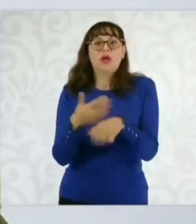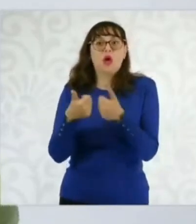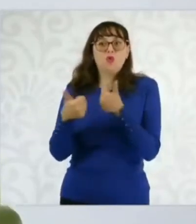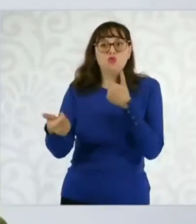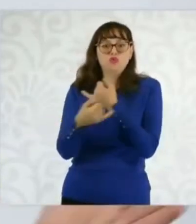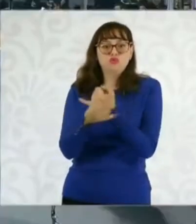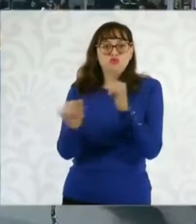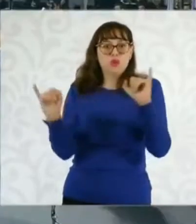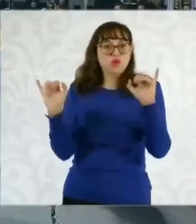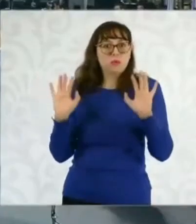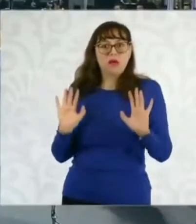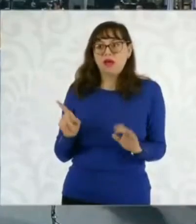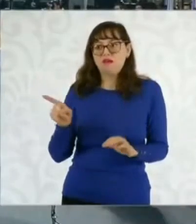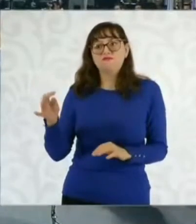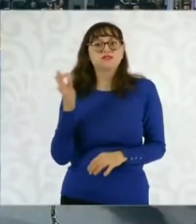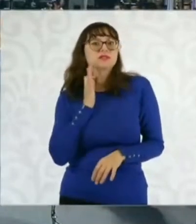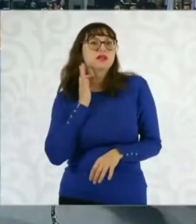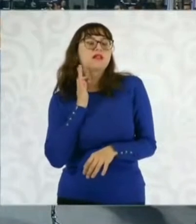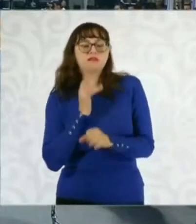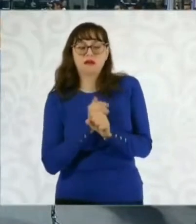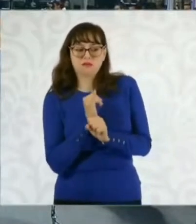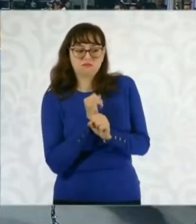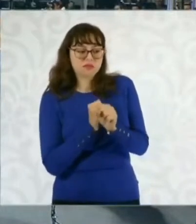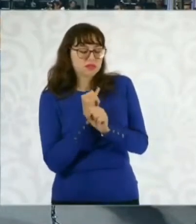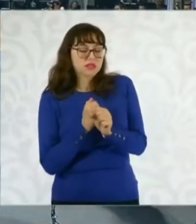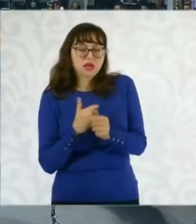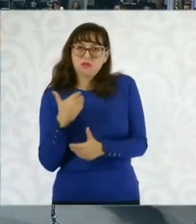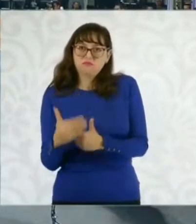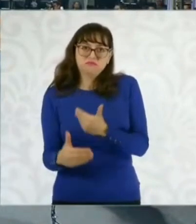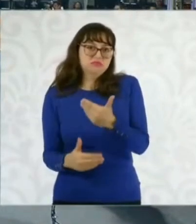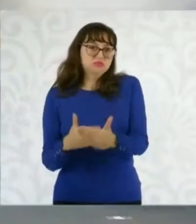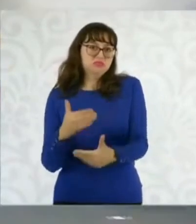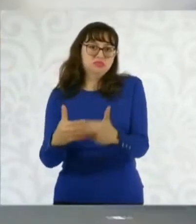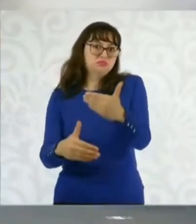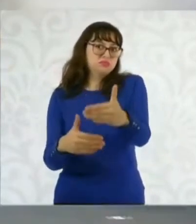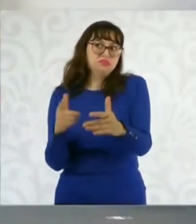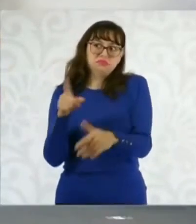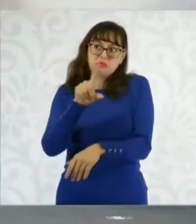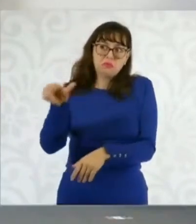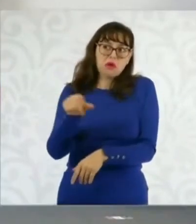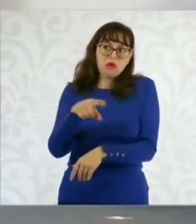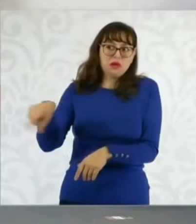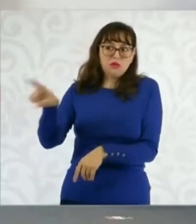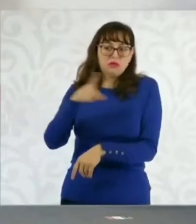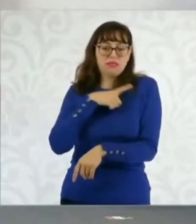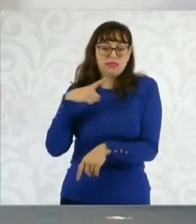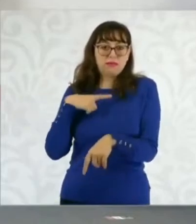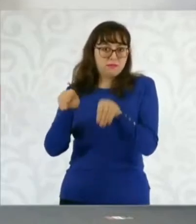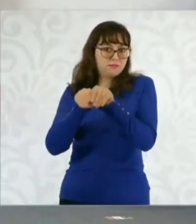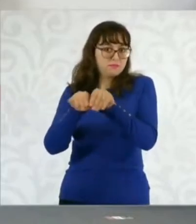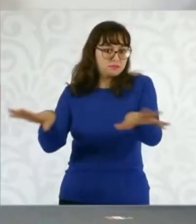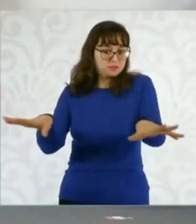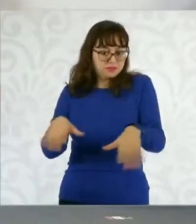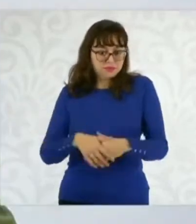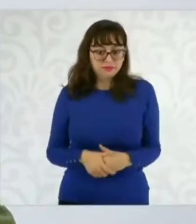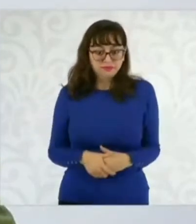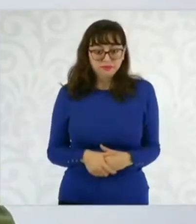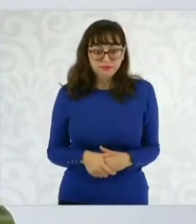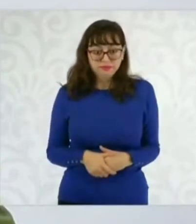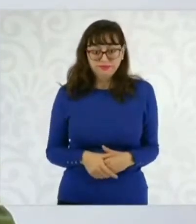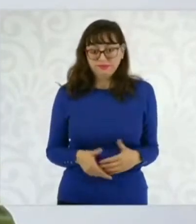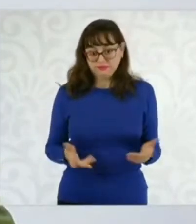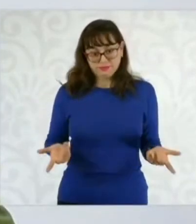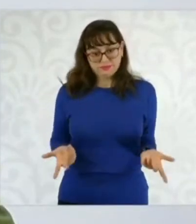avances, caso similar a lo que acaba de decir el señor fiscal, y ese es el punto. Ahora, sistemáticamente no